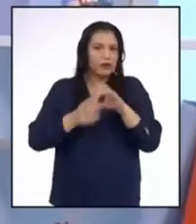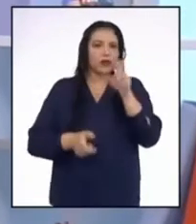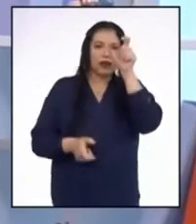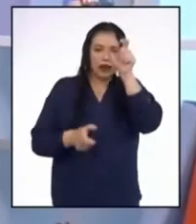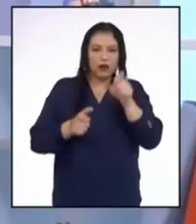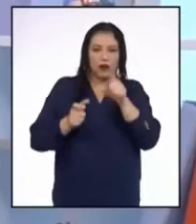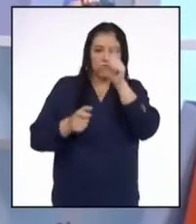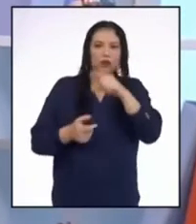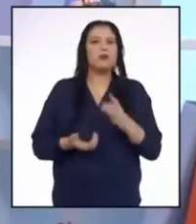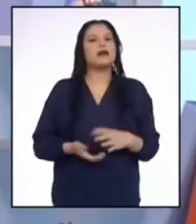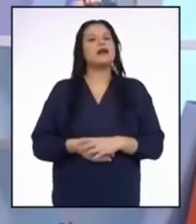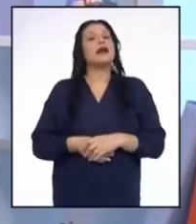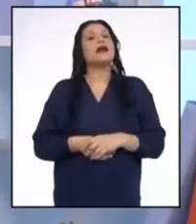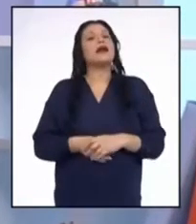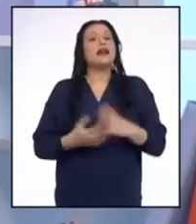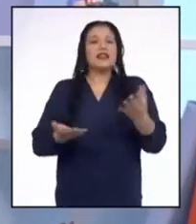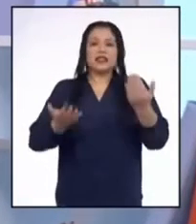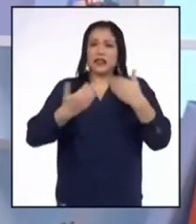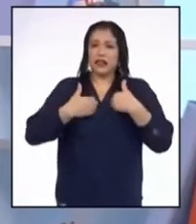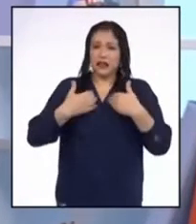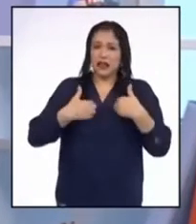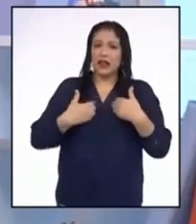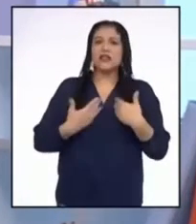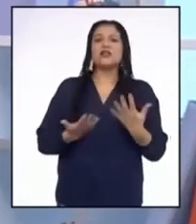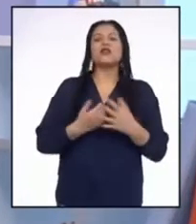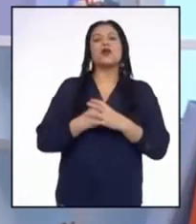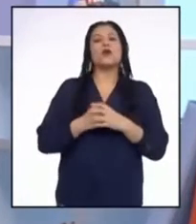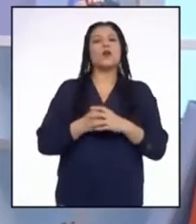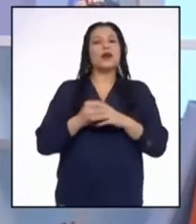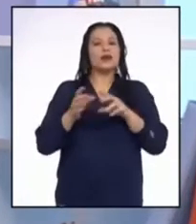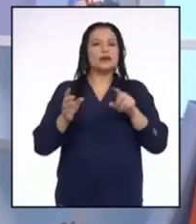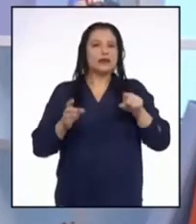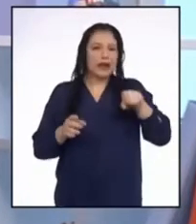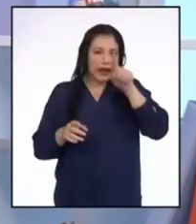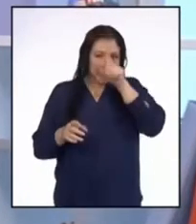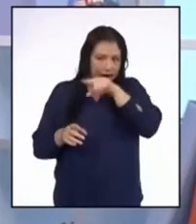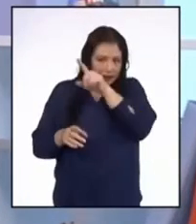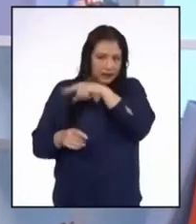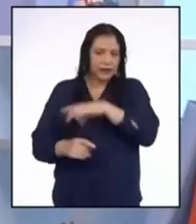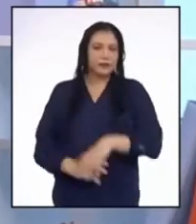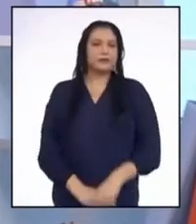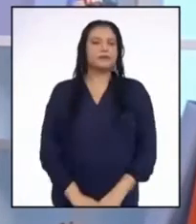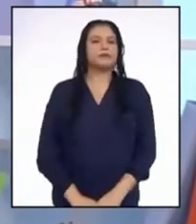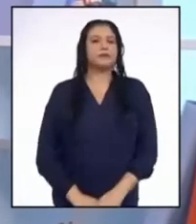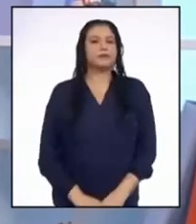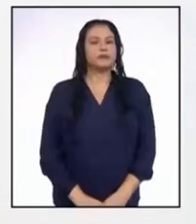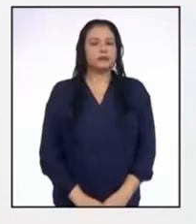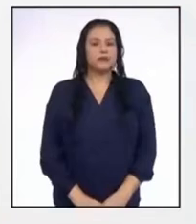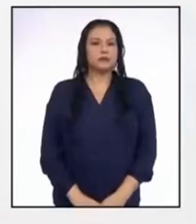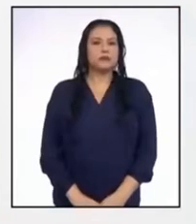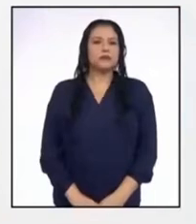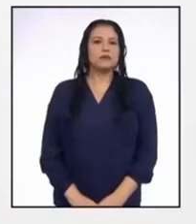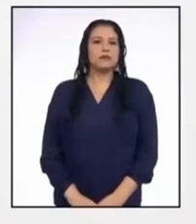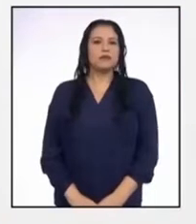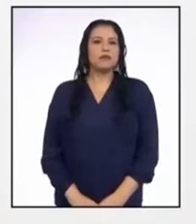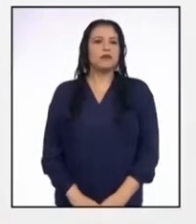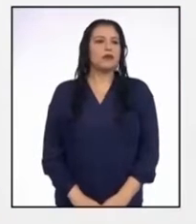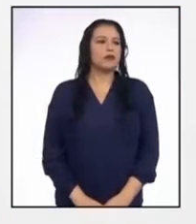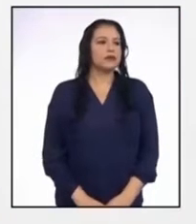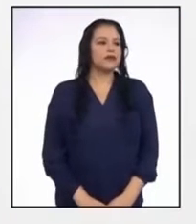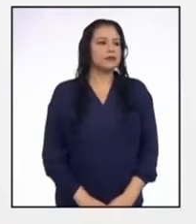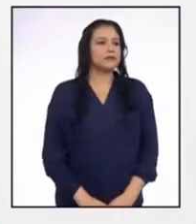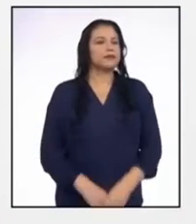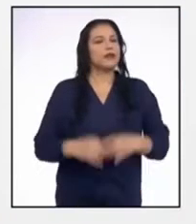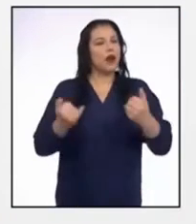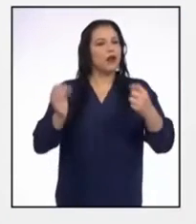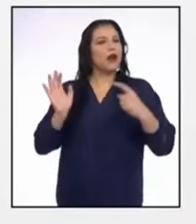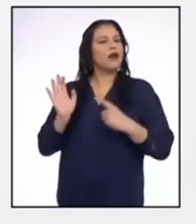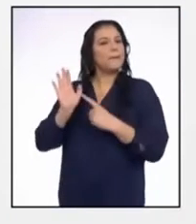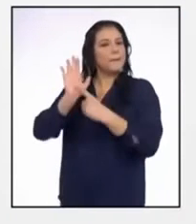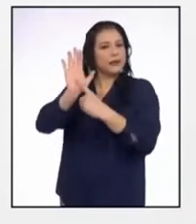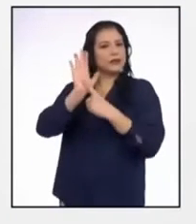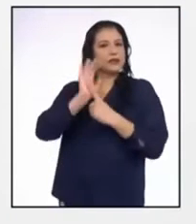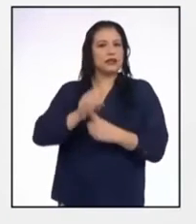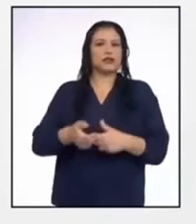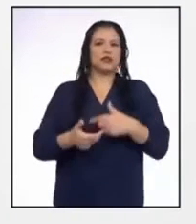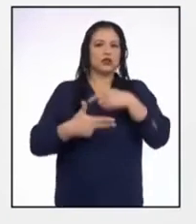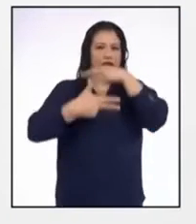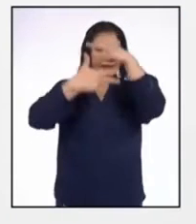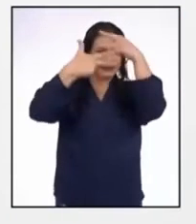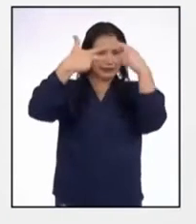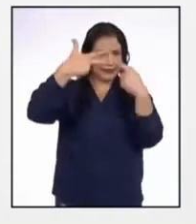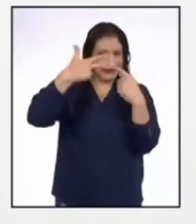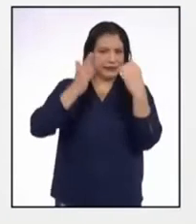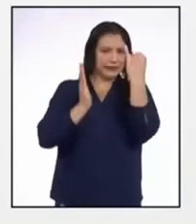del histograma, obteniéndose la línea poligonal. Bien, ahora les presentaré 3